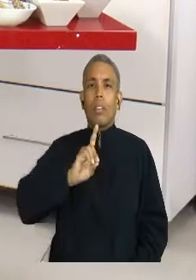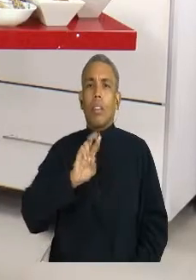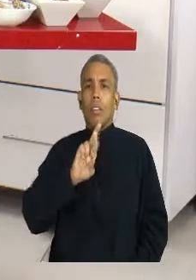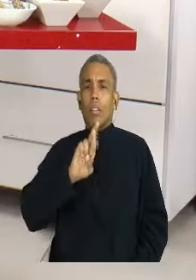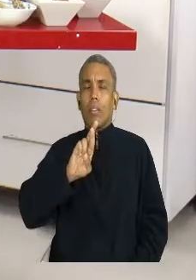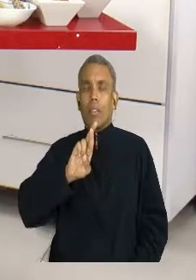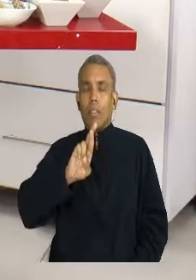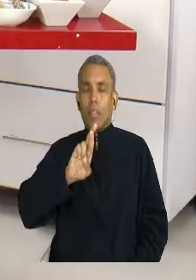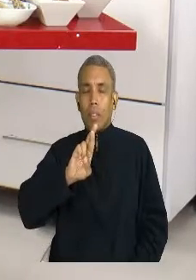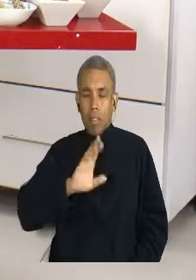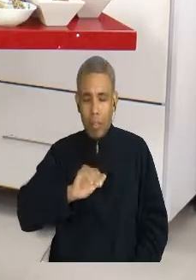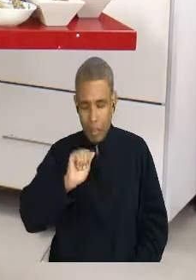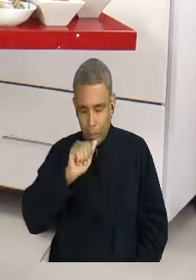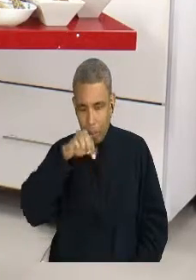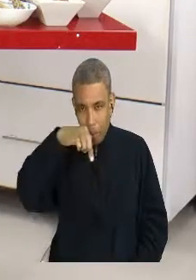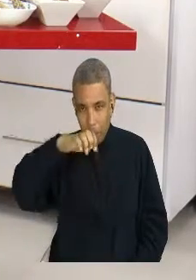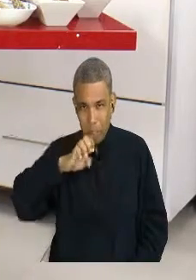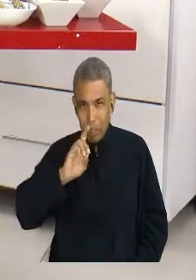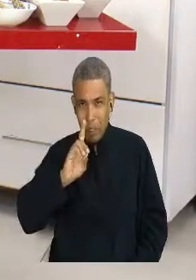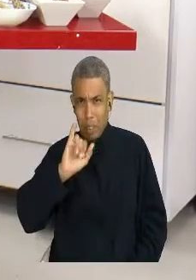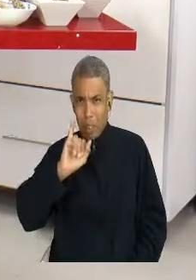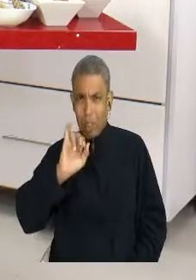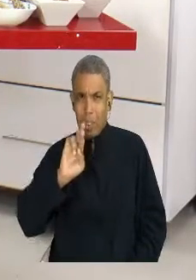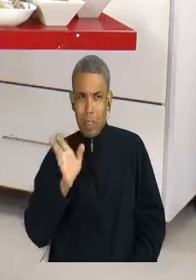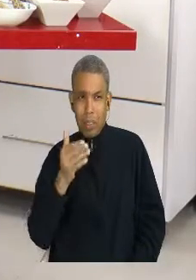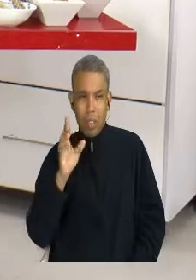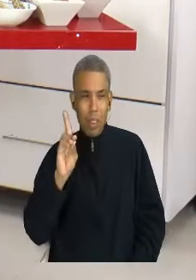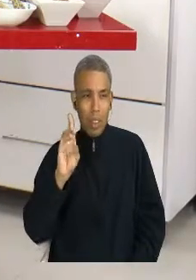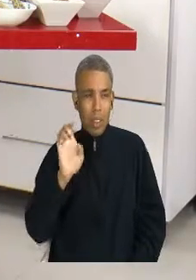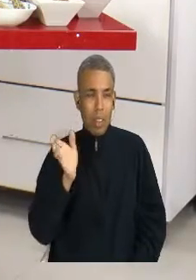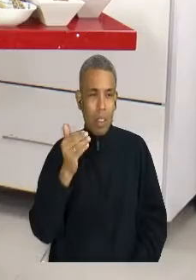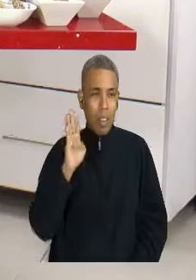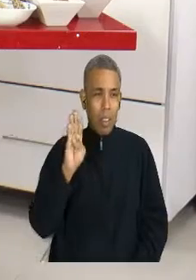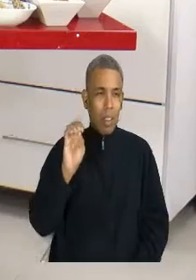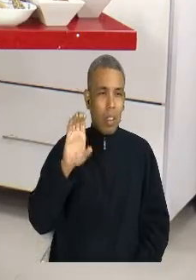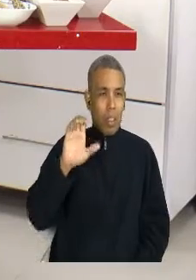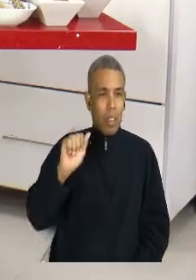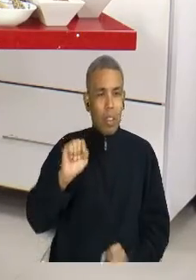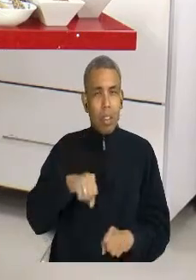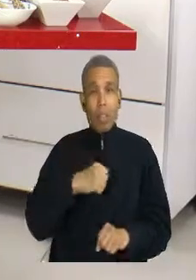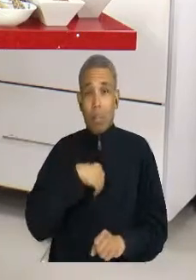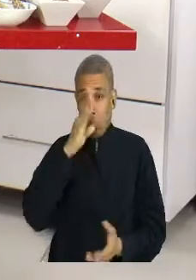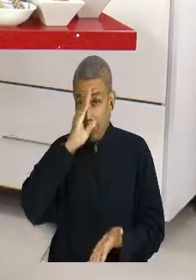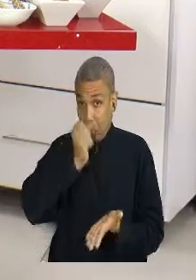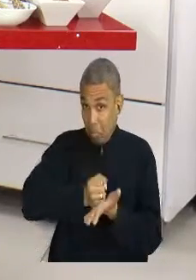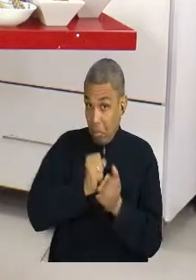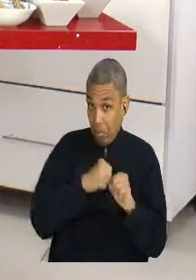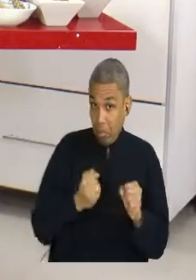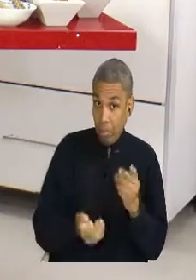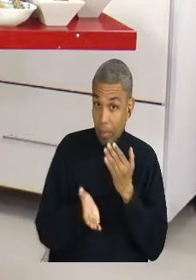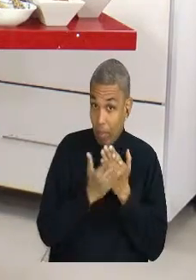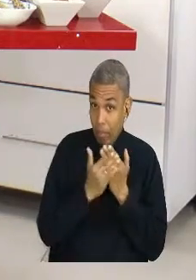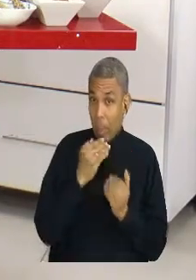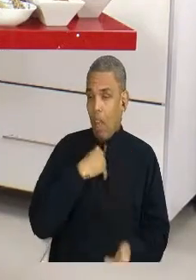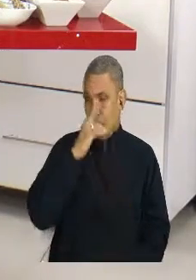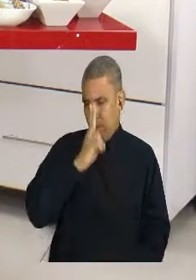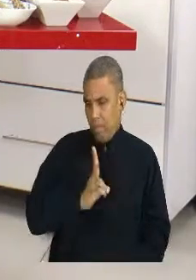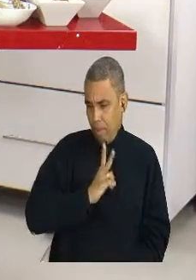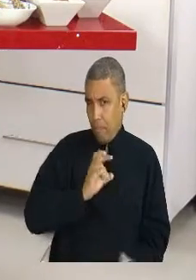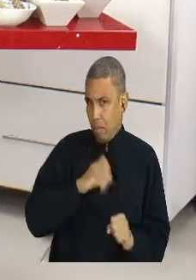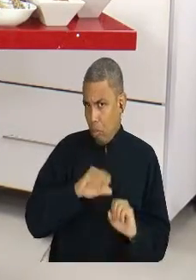inquietud, lo que ustedes quieran opinar. Lógicamente, siempre y cuando sea bajo el debido respeto, lo pueden hacer. Fanpage A Pedir de Boca. Pueden